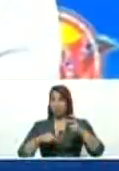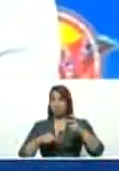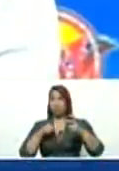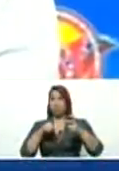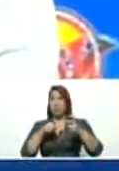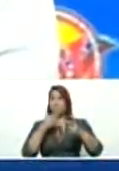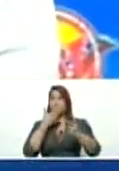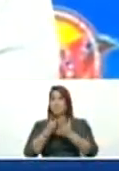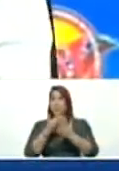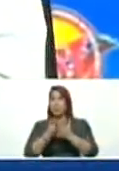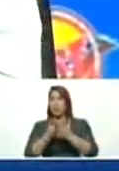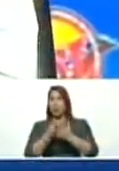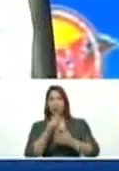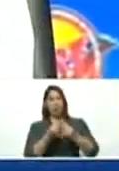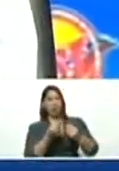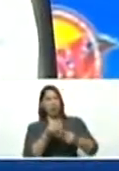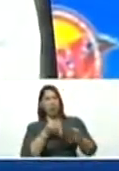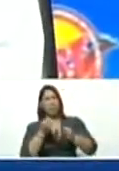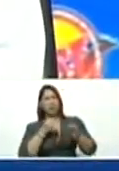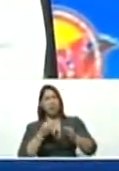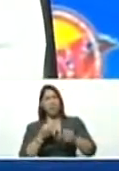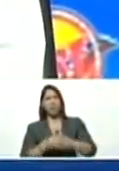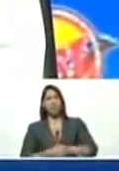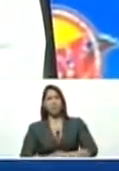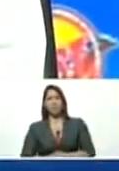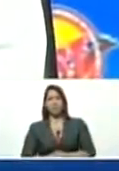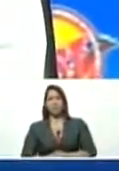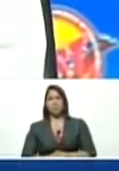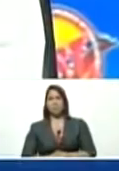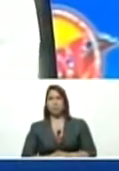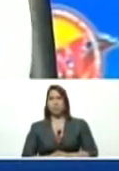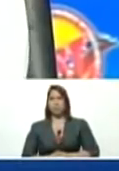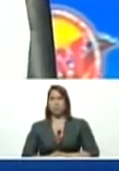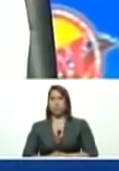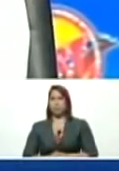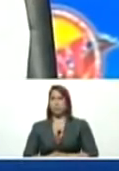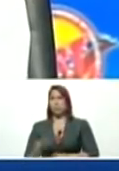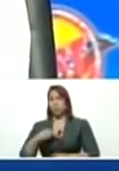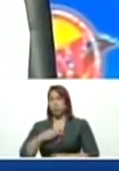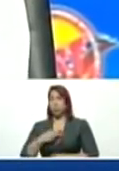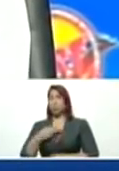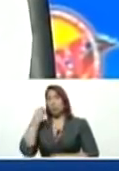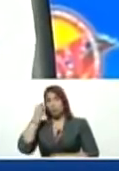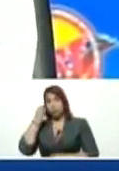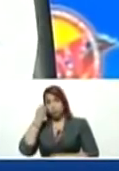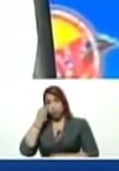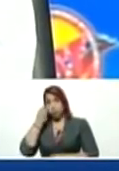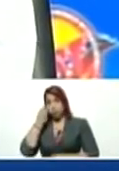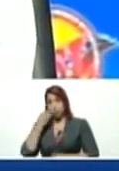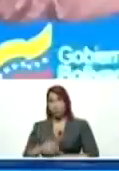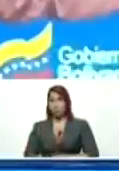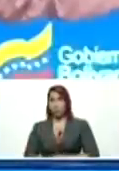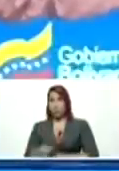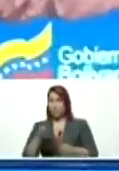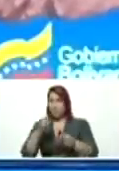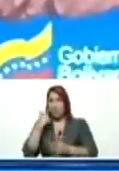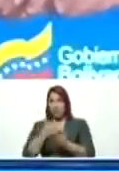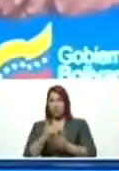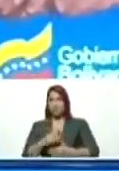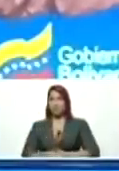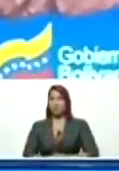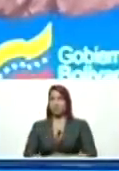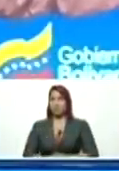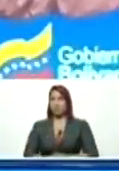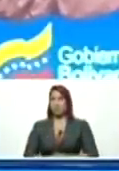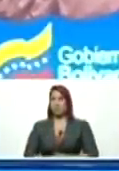usted no los pidió cómo es eso como es eso escucha del sitio es escuchado esa propuesta nosotros tenemos que lanzar que explicada para ver buen